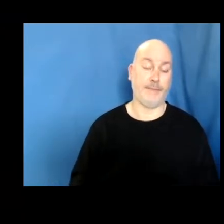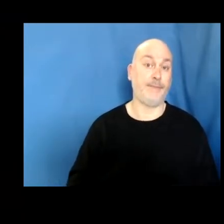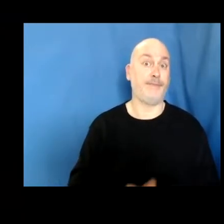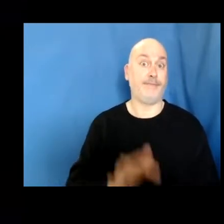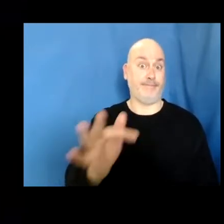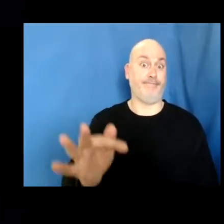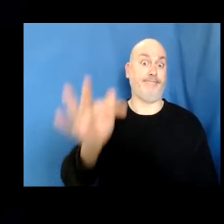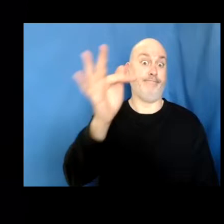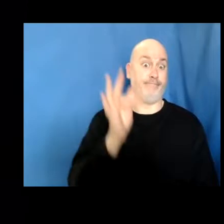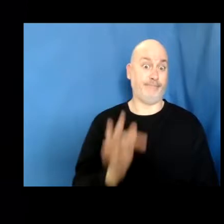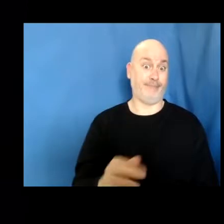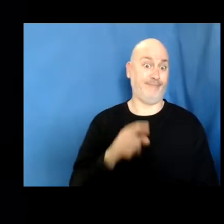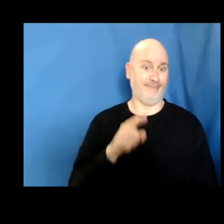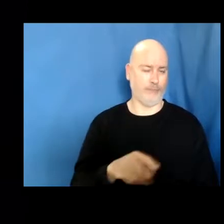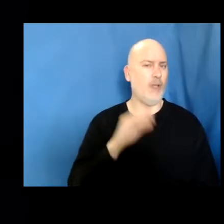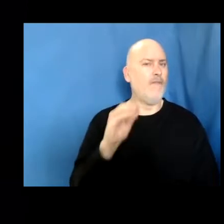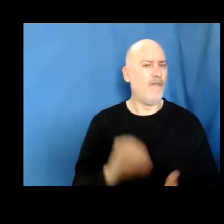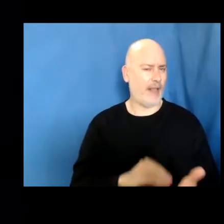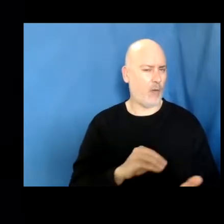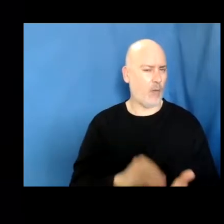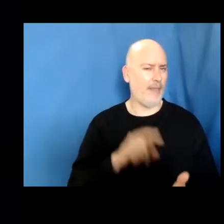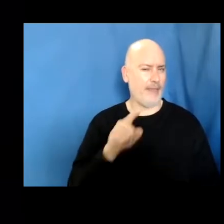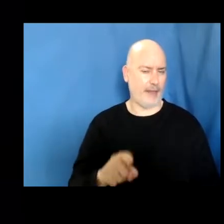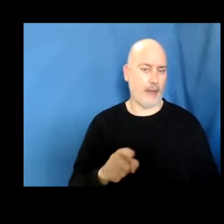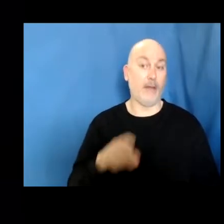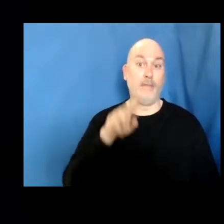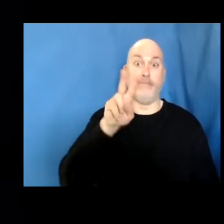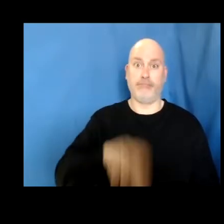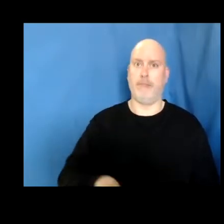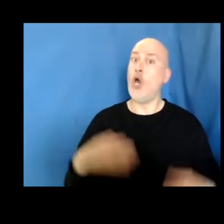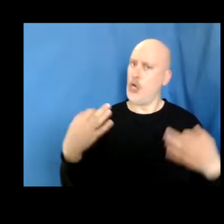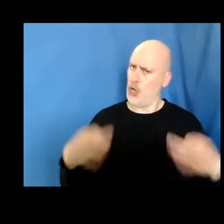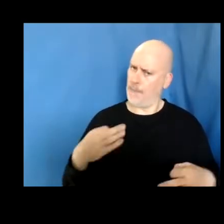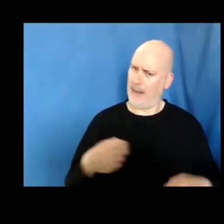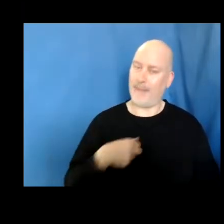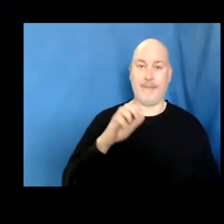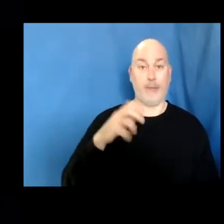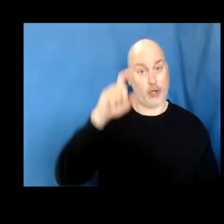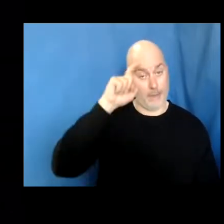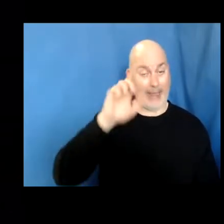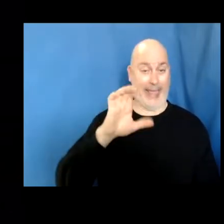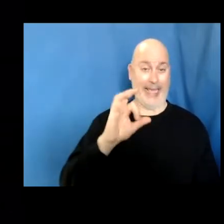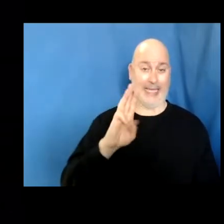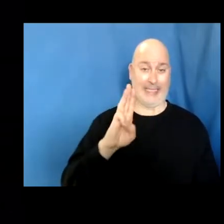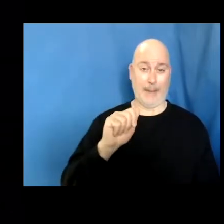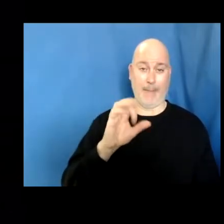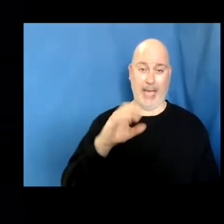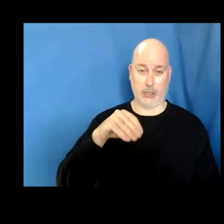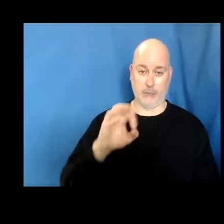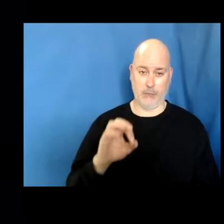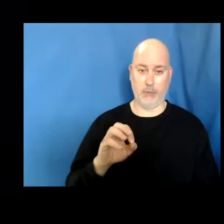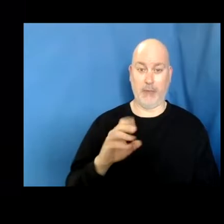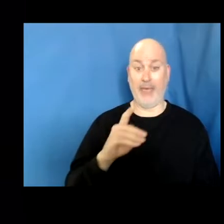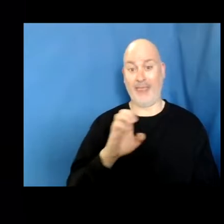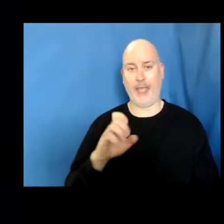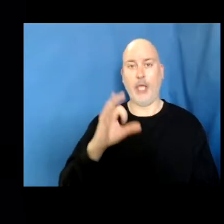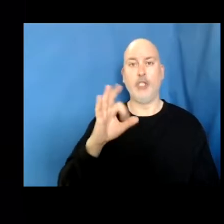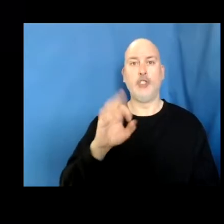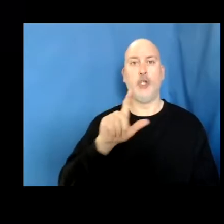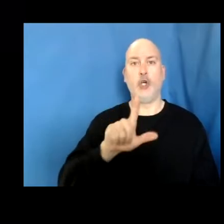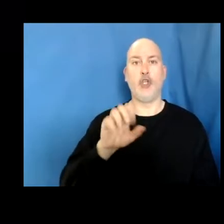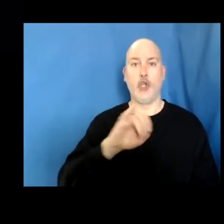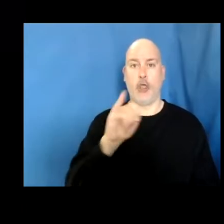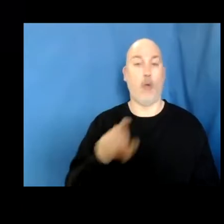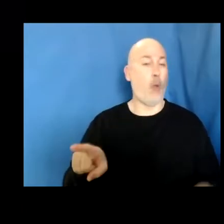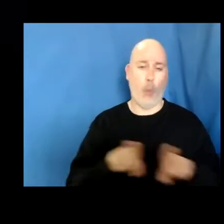Otro tema frecuente en los niños y que se considera normal es el espasmo del sollozo, que es lo mismo que el espasmo del llanto.